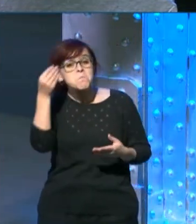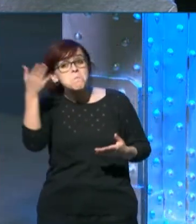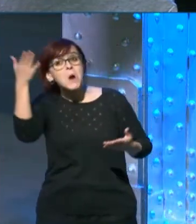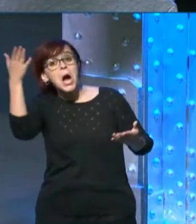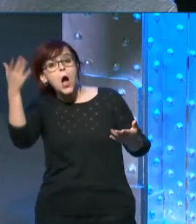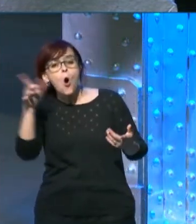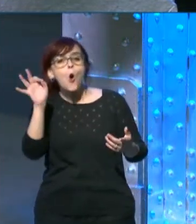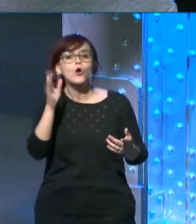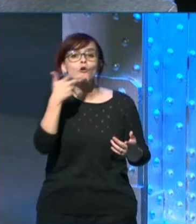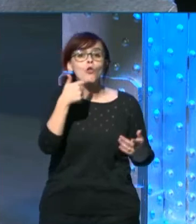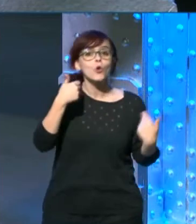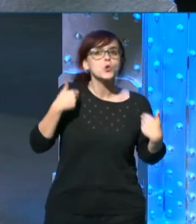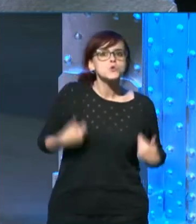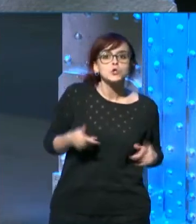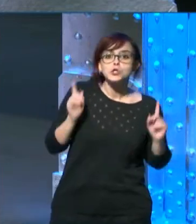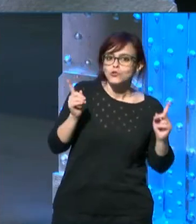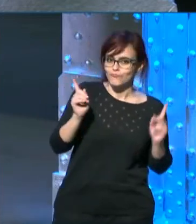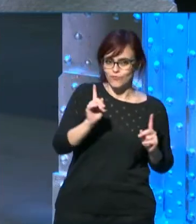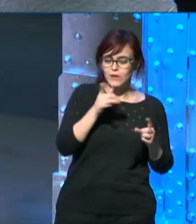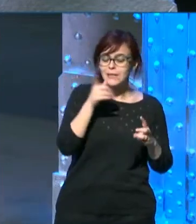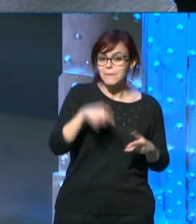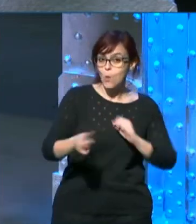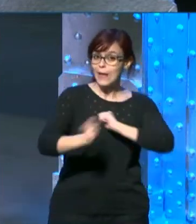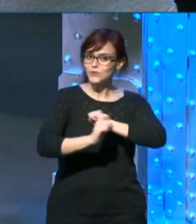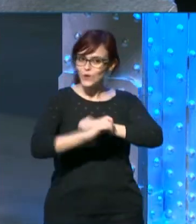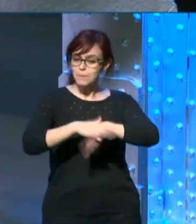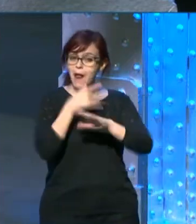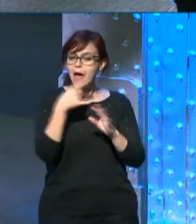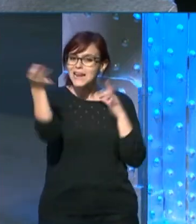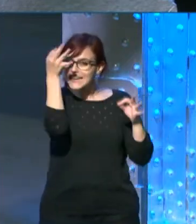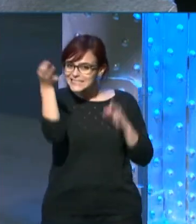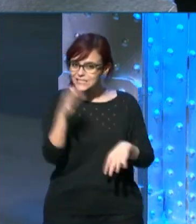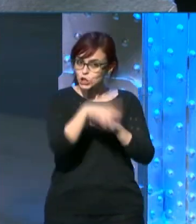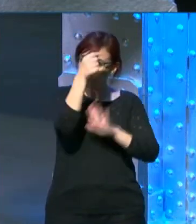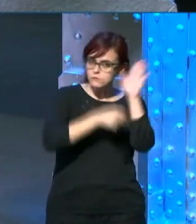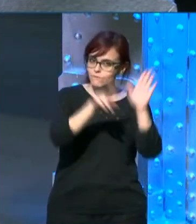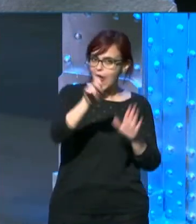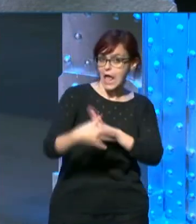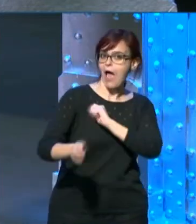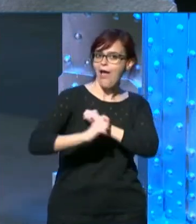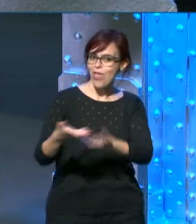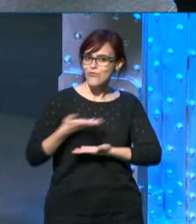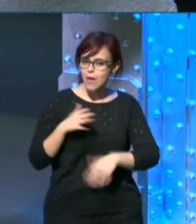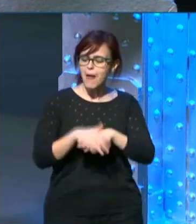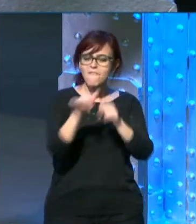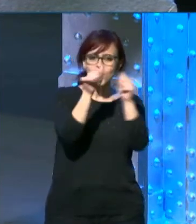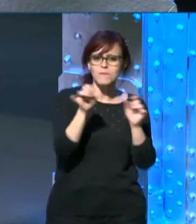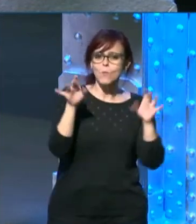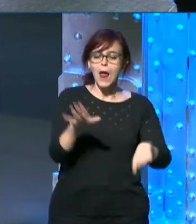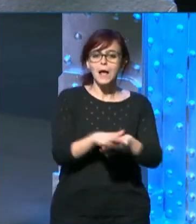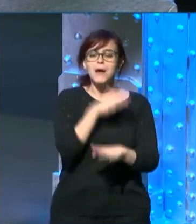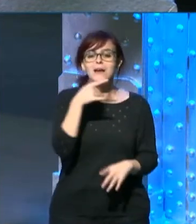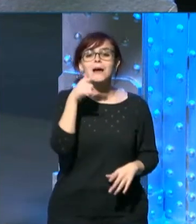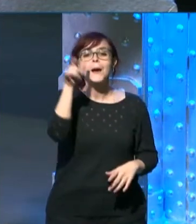una receta, una chuleta para escribir requisitos que sobre todo al principio es muy útil para escribirlos siempre de la misma manera, que es